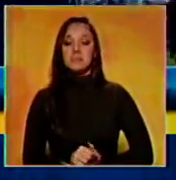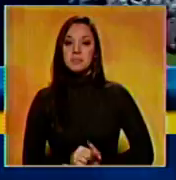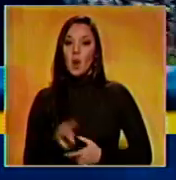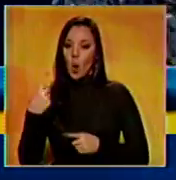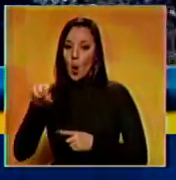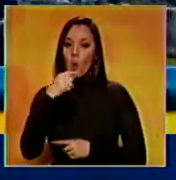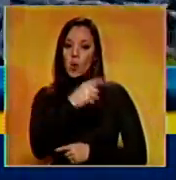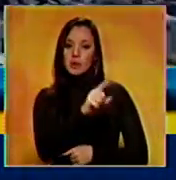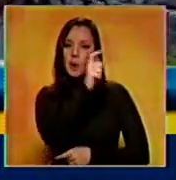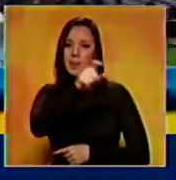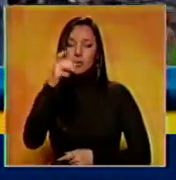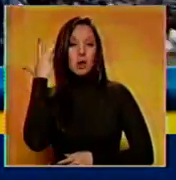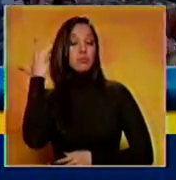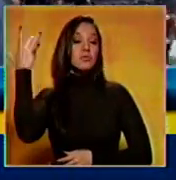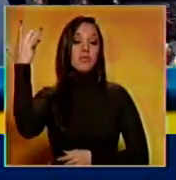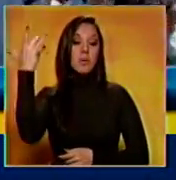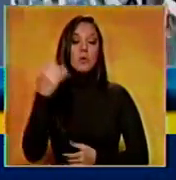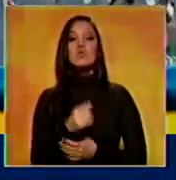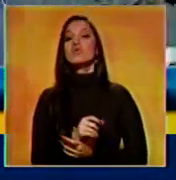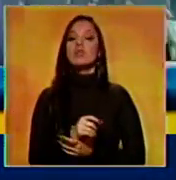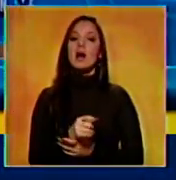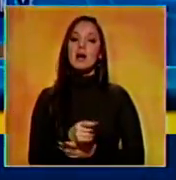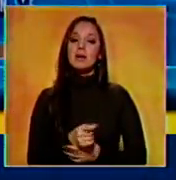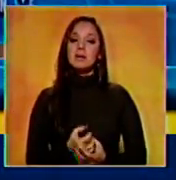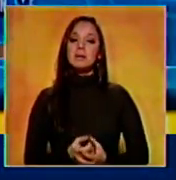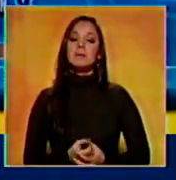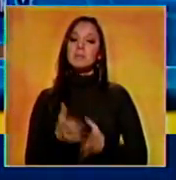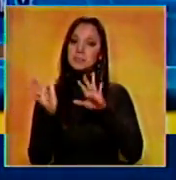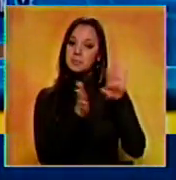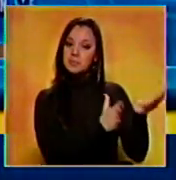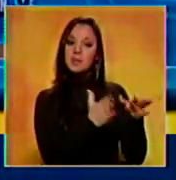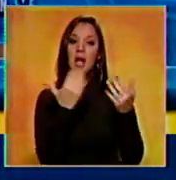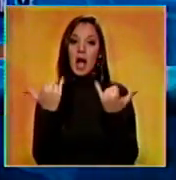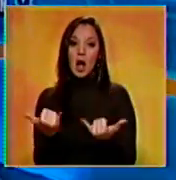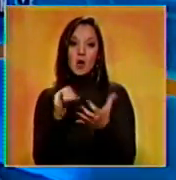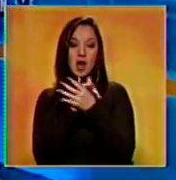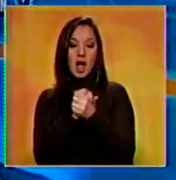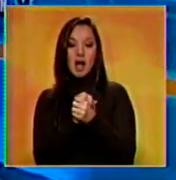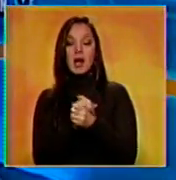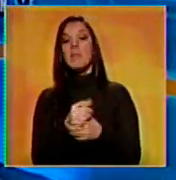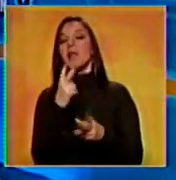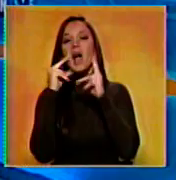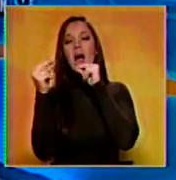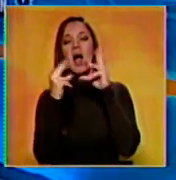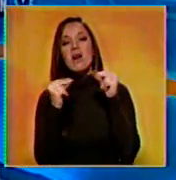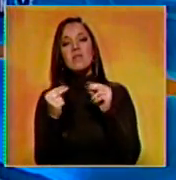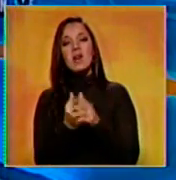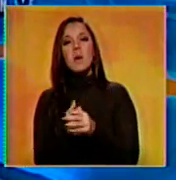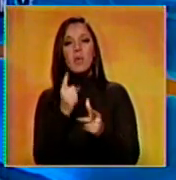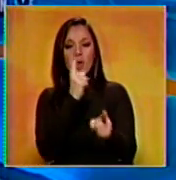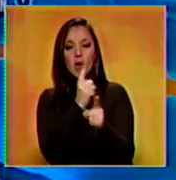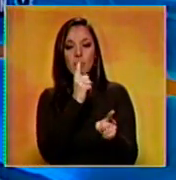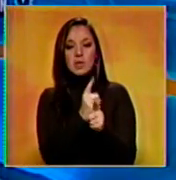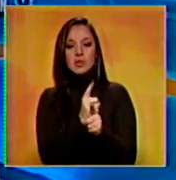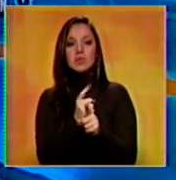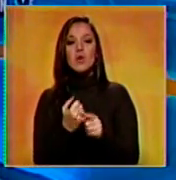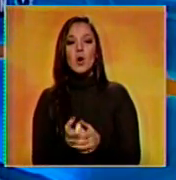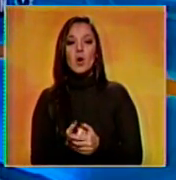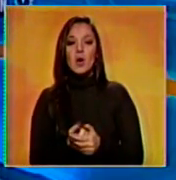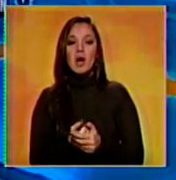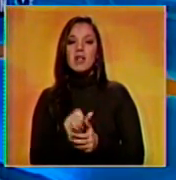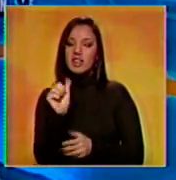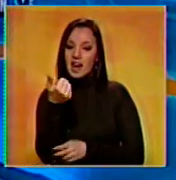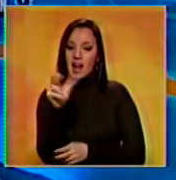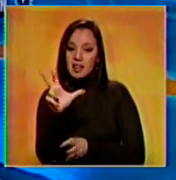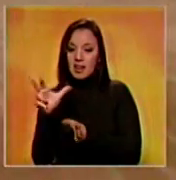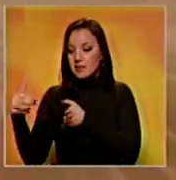Jr., además de su ex-manager Joe Torre. Ahora hablamos de Nuncio Cofaro, quien se tituló campeón de la competición Rey de las TC Trochas